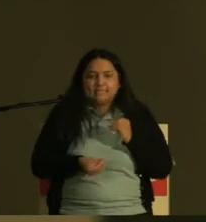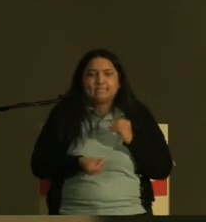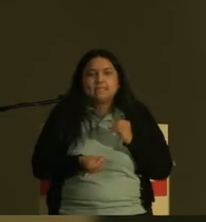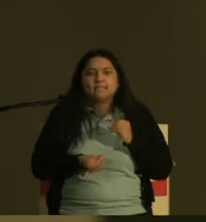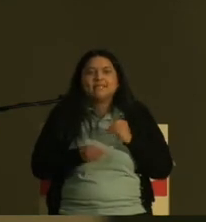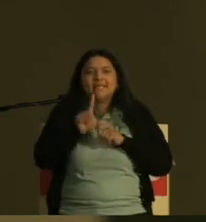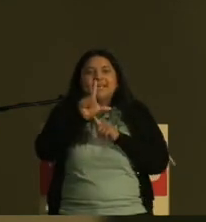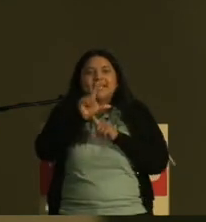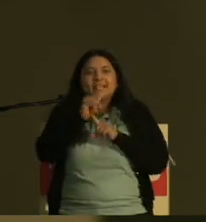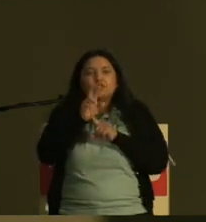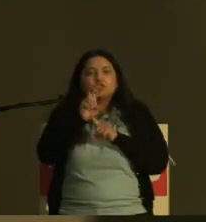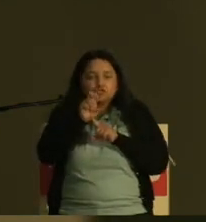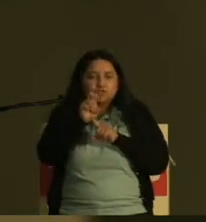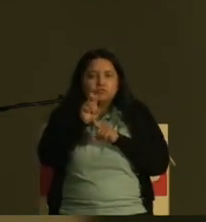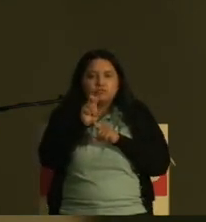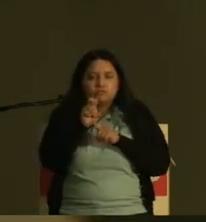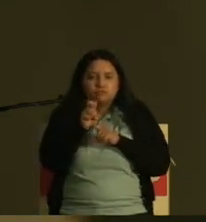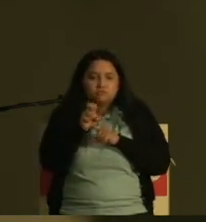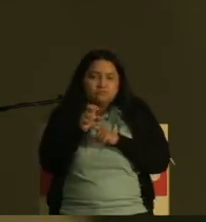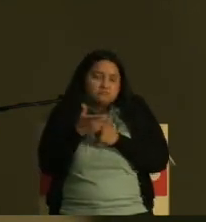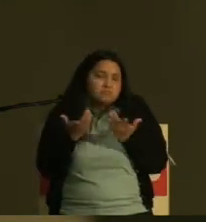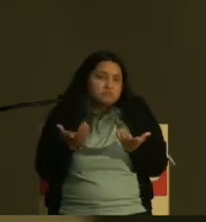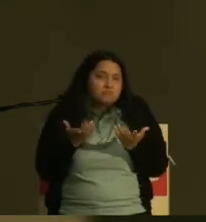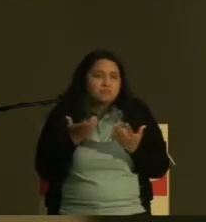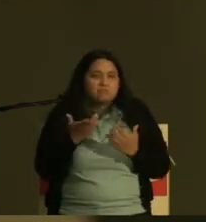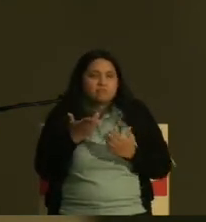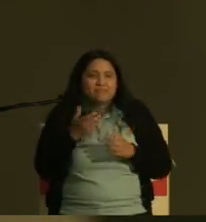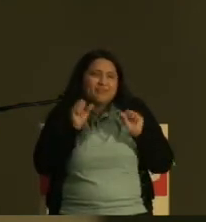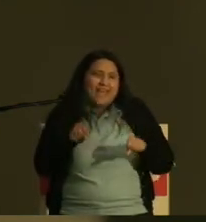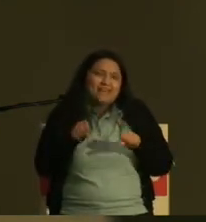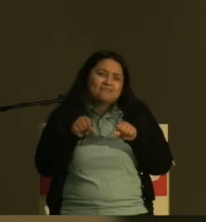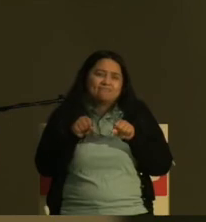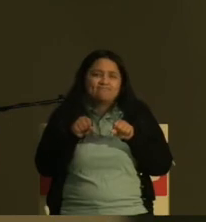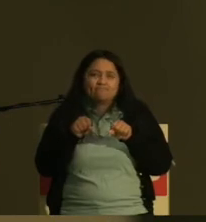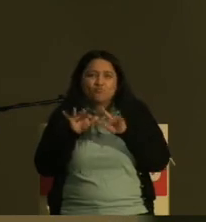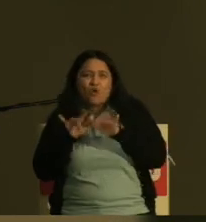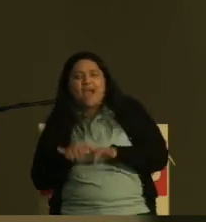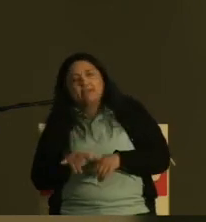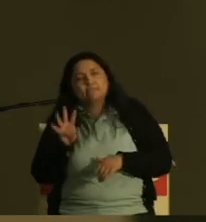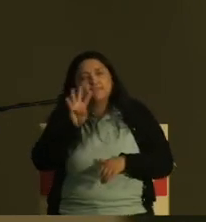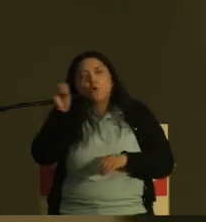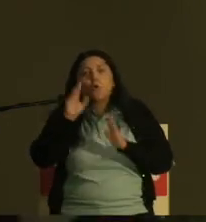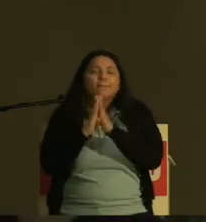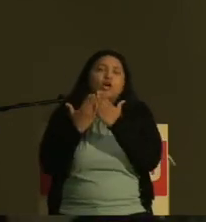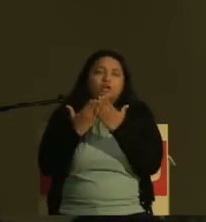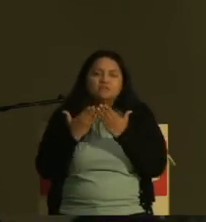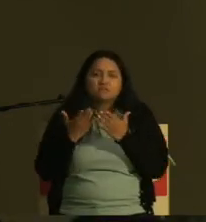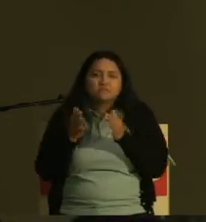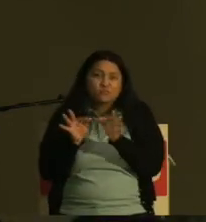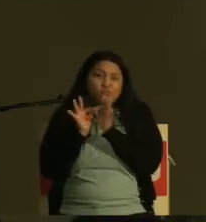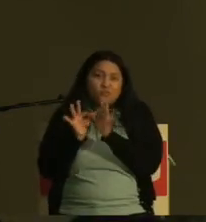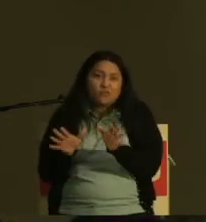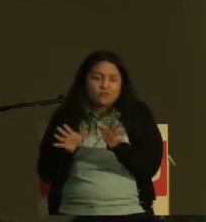literario, ¿no? Uno puede escribir un solo libro o 40, o sea, eso no tiene ningún sentido, ¿no?